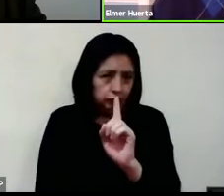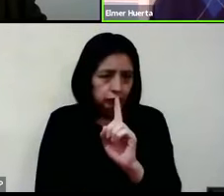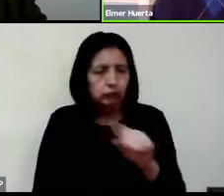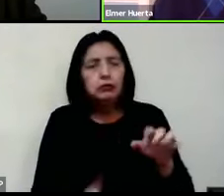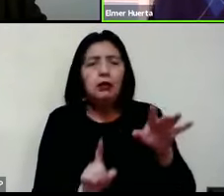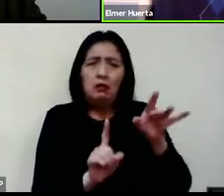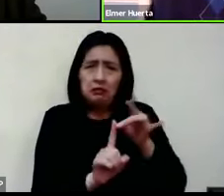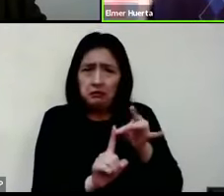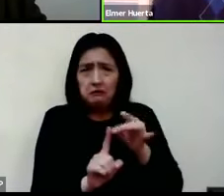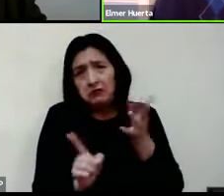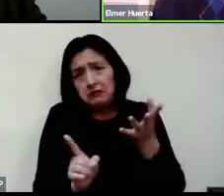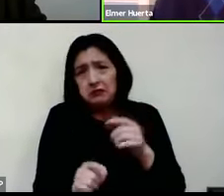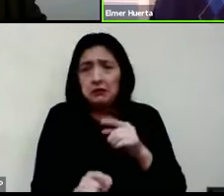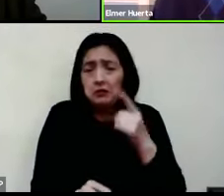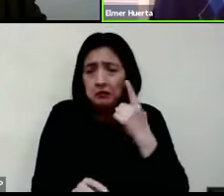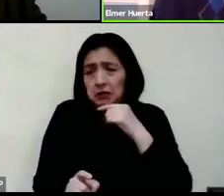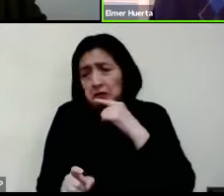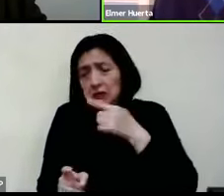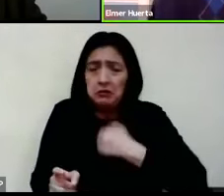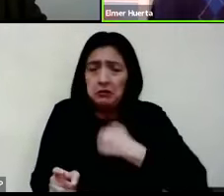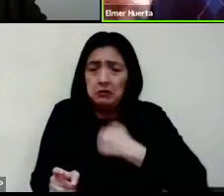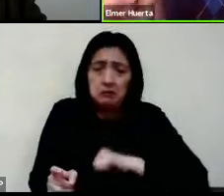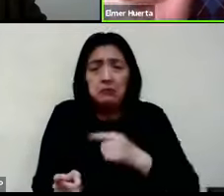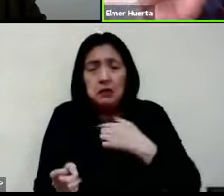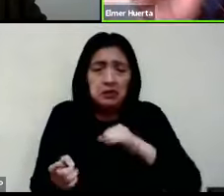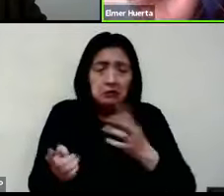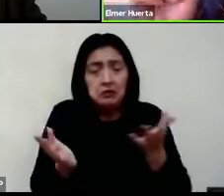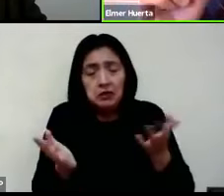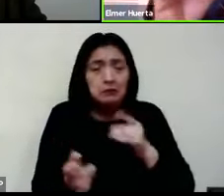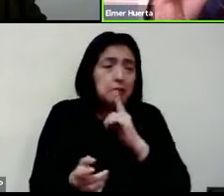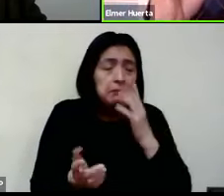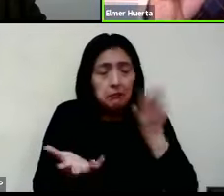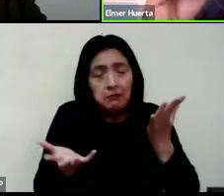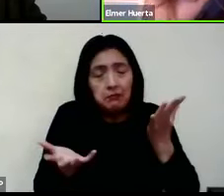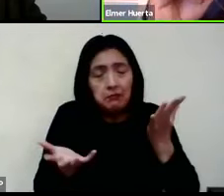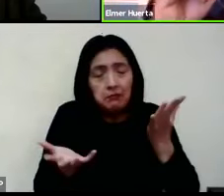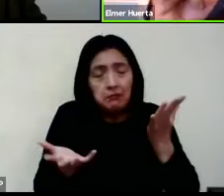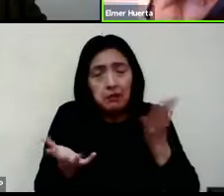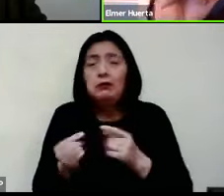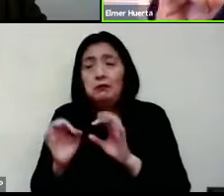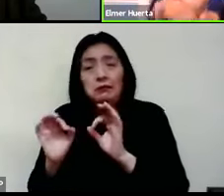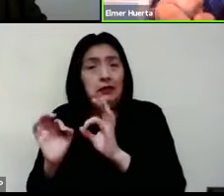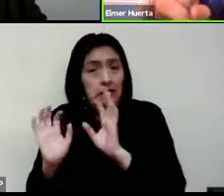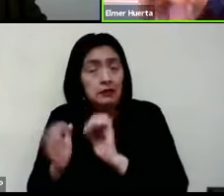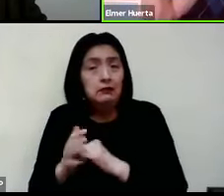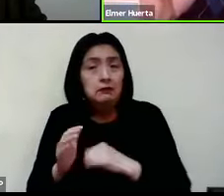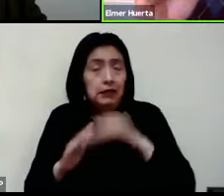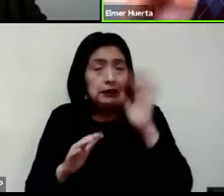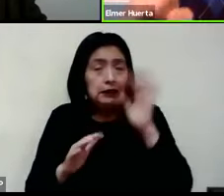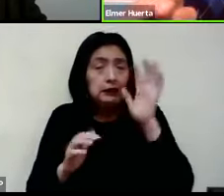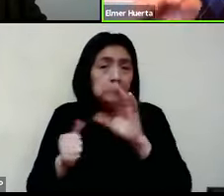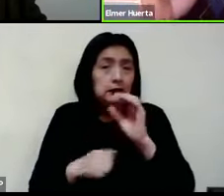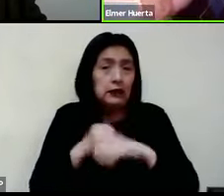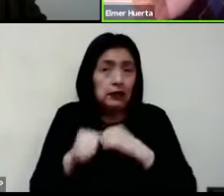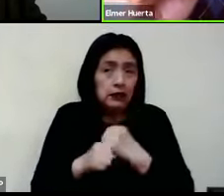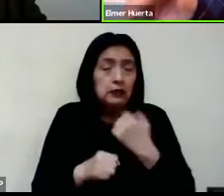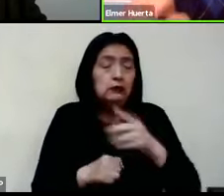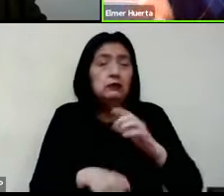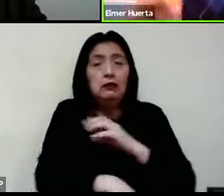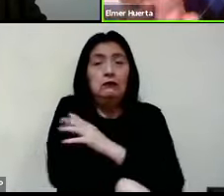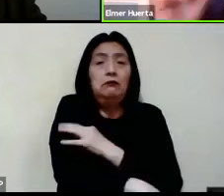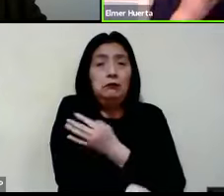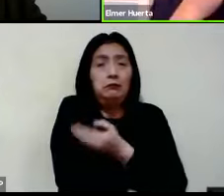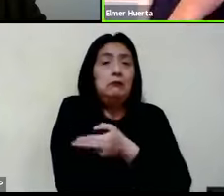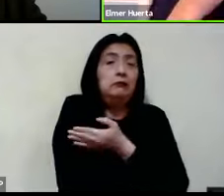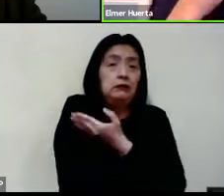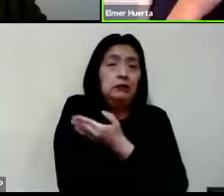te infectaste hija, papá, mamá. Obviamente, los grupos de riesgo, si tiene más de 60 años, si tiene presión alta, si